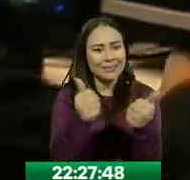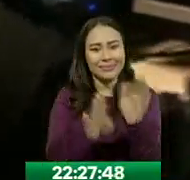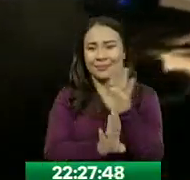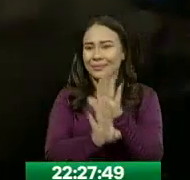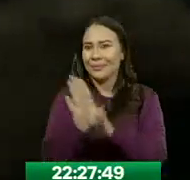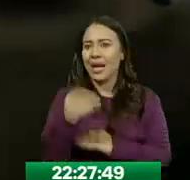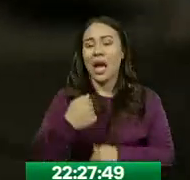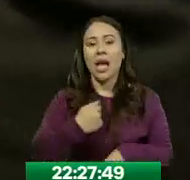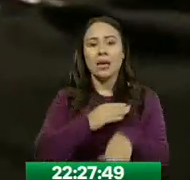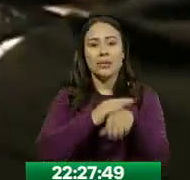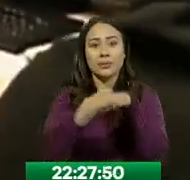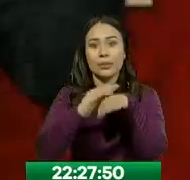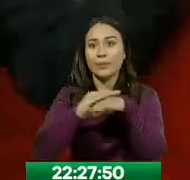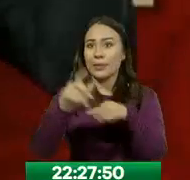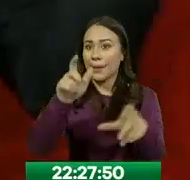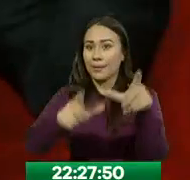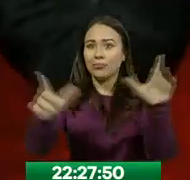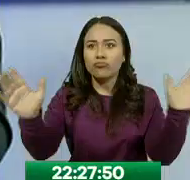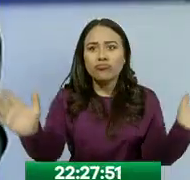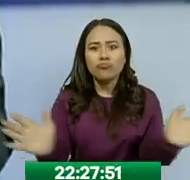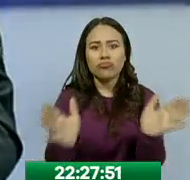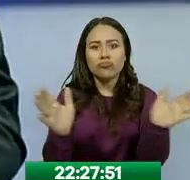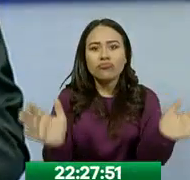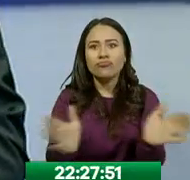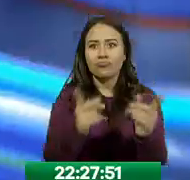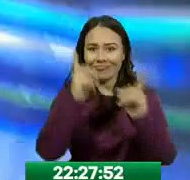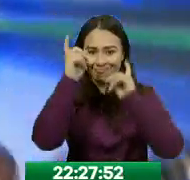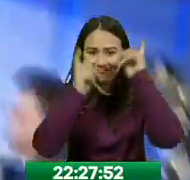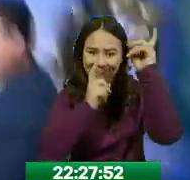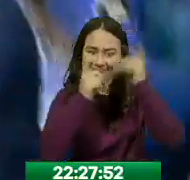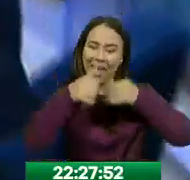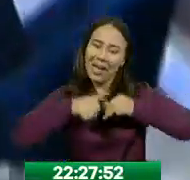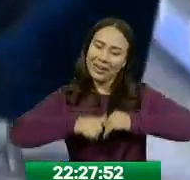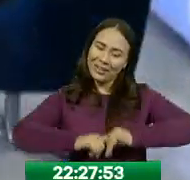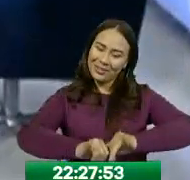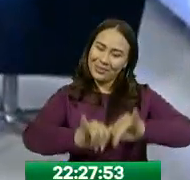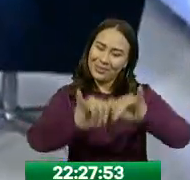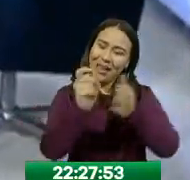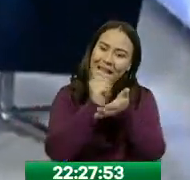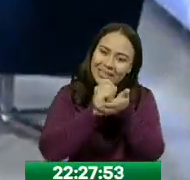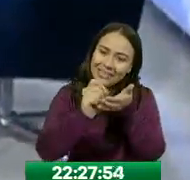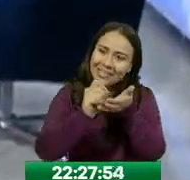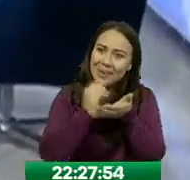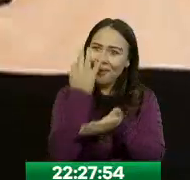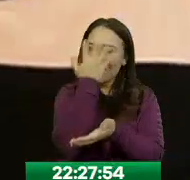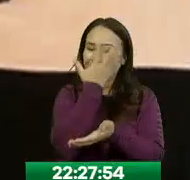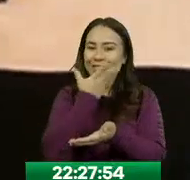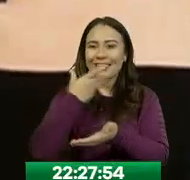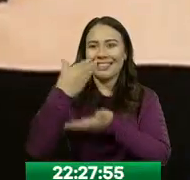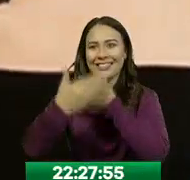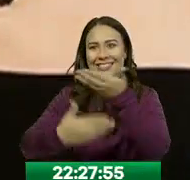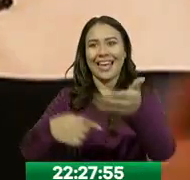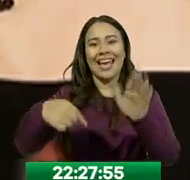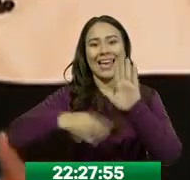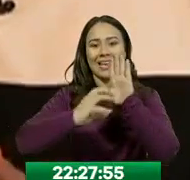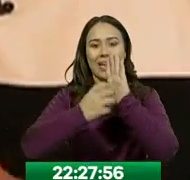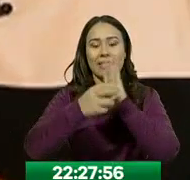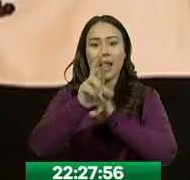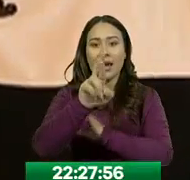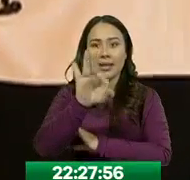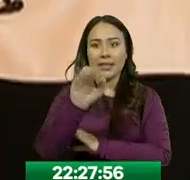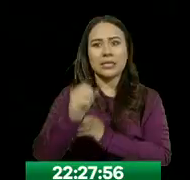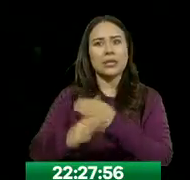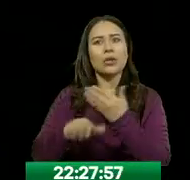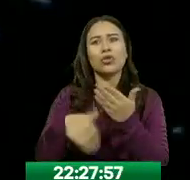Su sintonía es el impulso que nos motiva a continuar escribiendo esta historia. RTS, a lo largo de